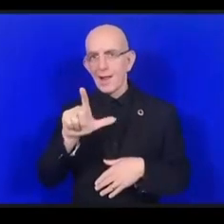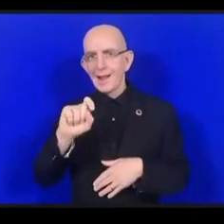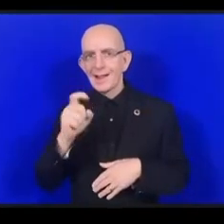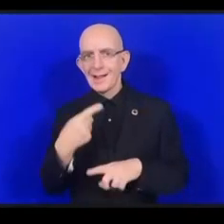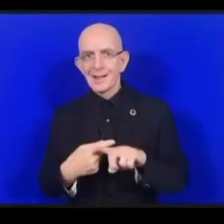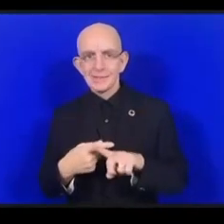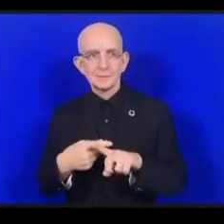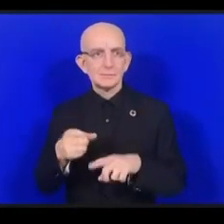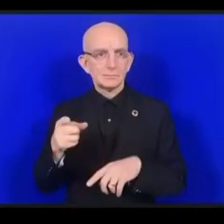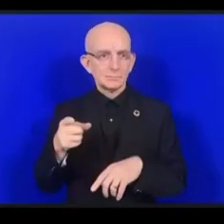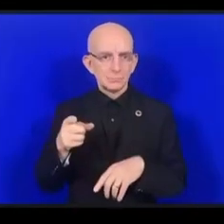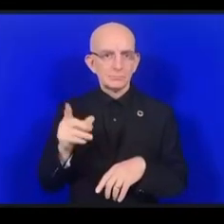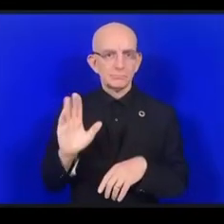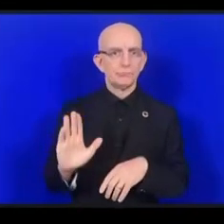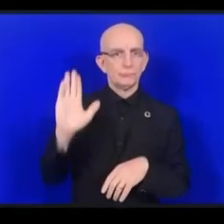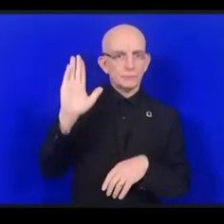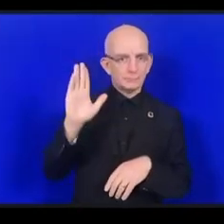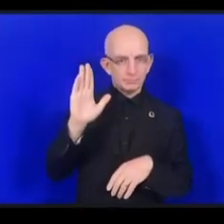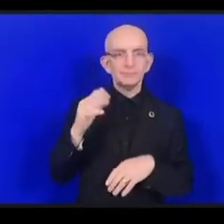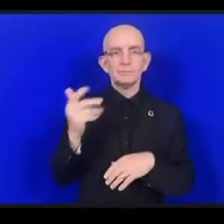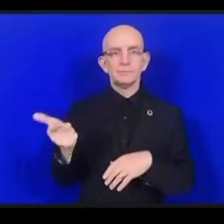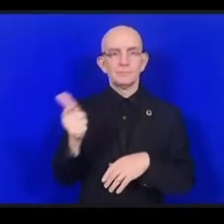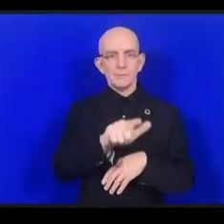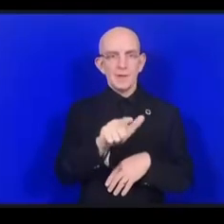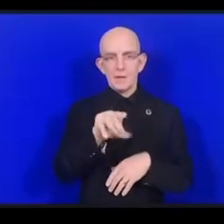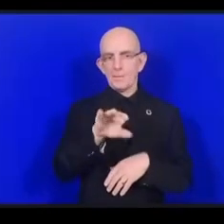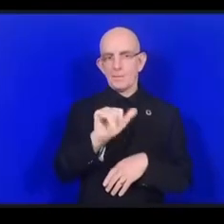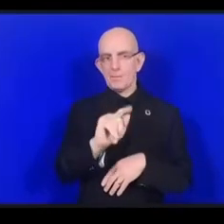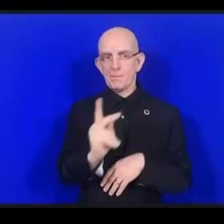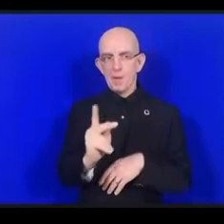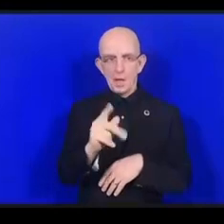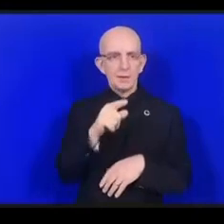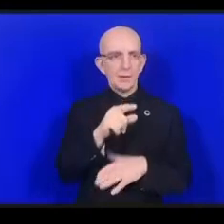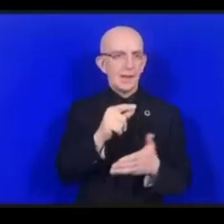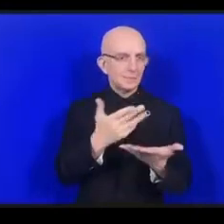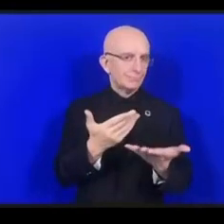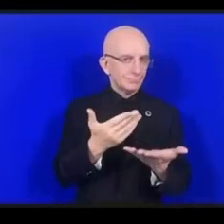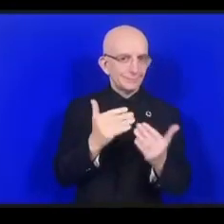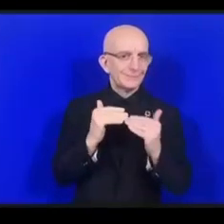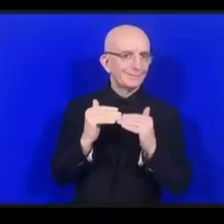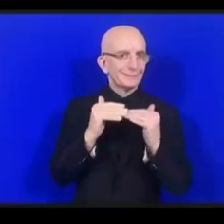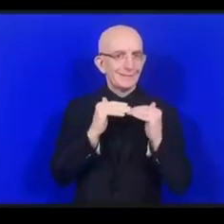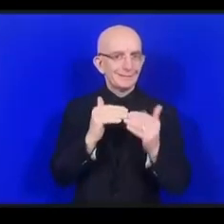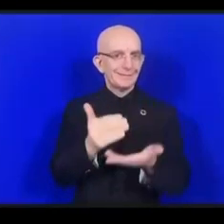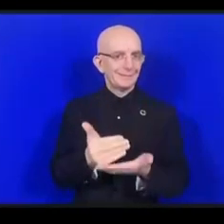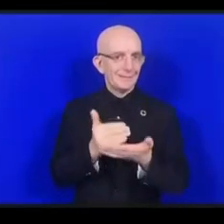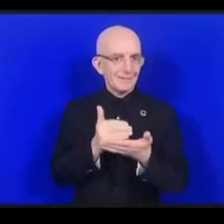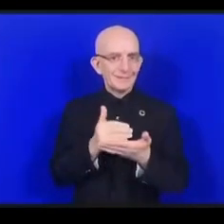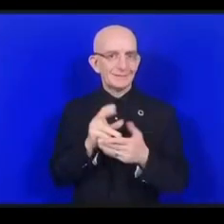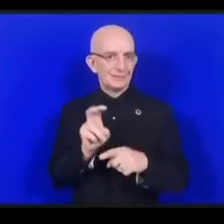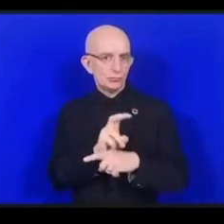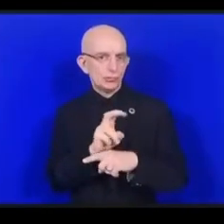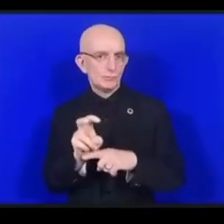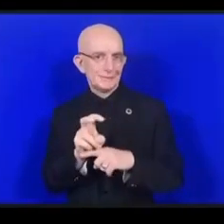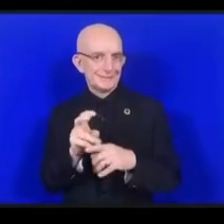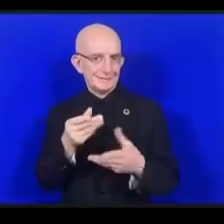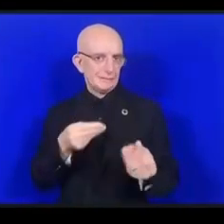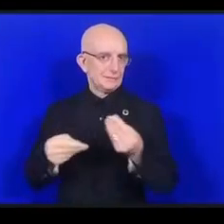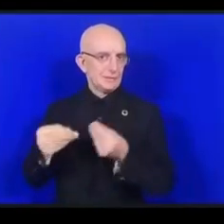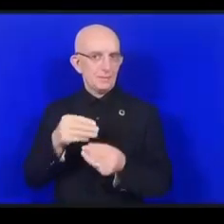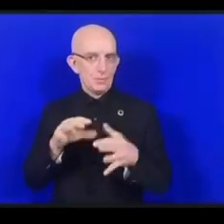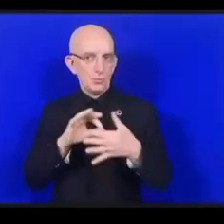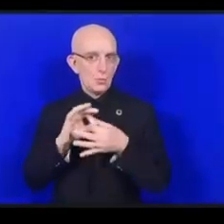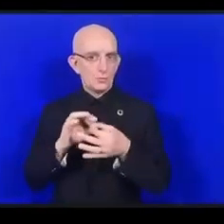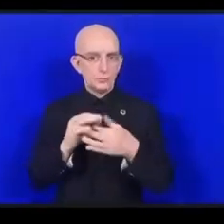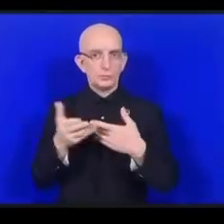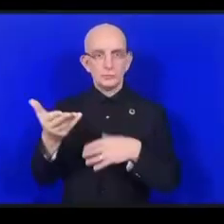de la coalición dinámica sobre normativa Alejandro una respuesta rápida sobre